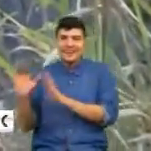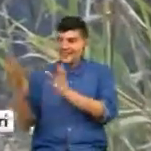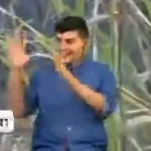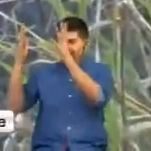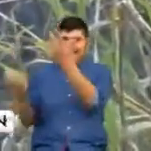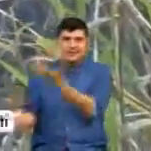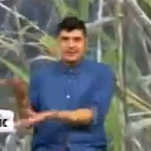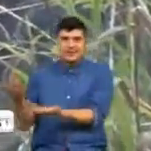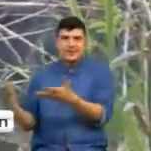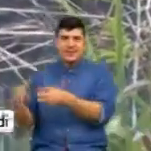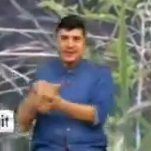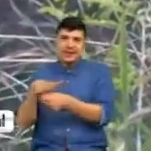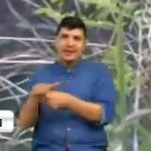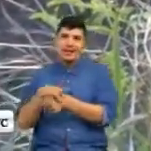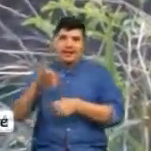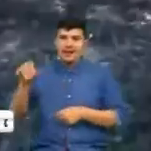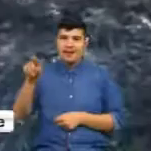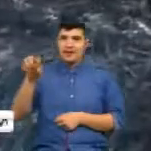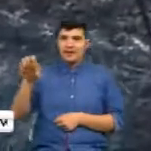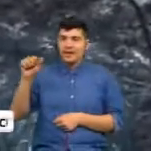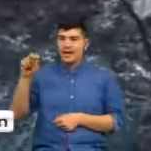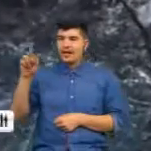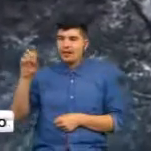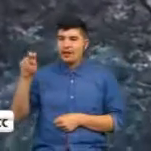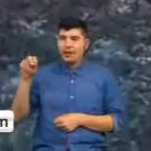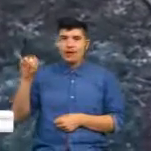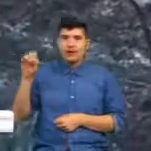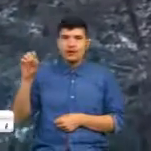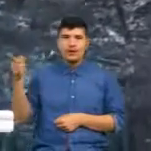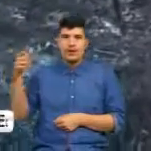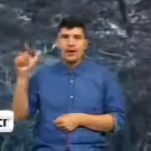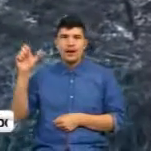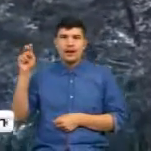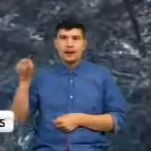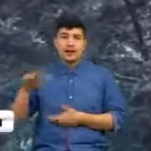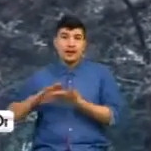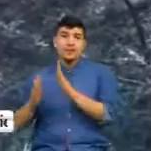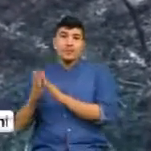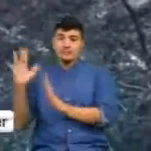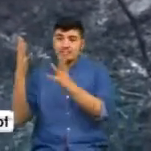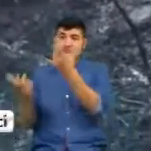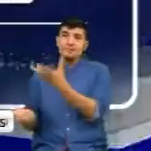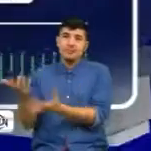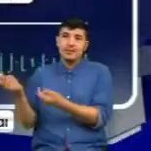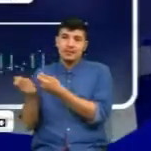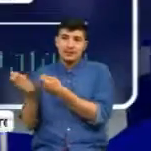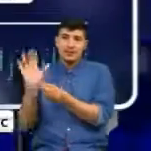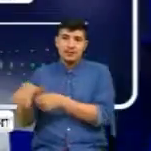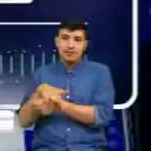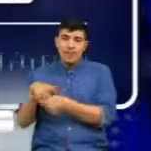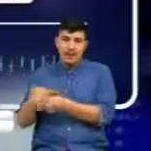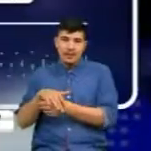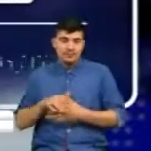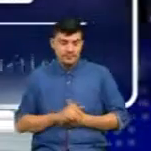y José Antonio Galán de San Gil. De pronto, por un descuido de la comunidad, se presentó un incendio forestal y la